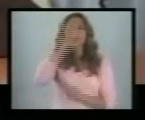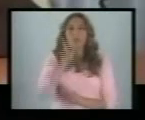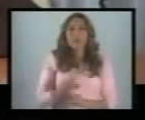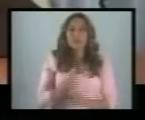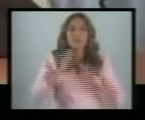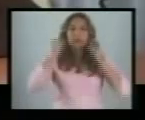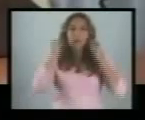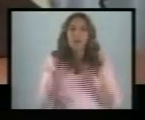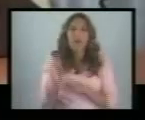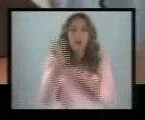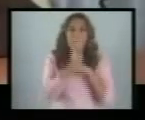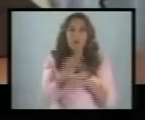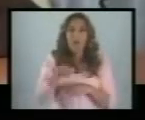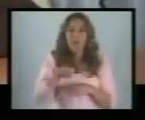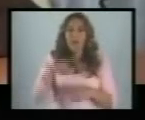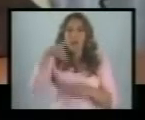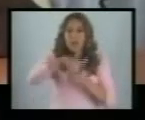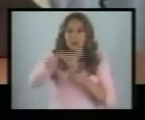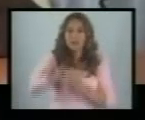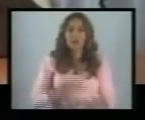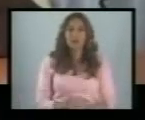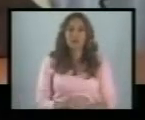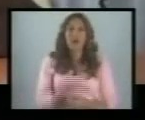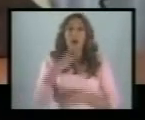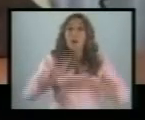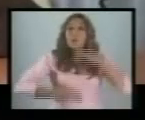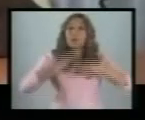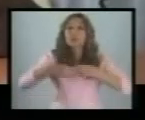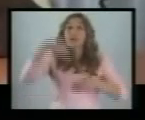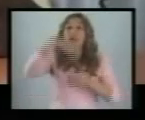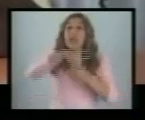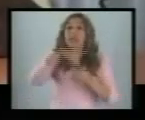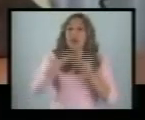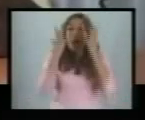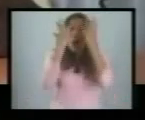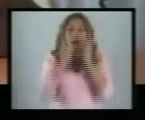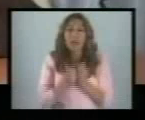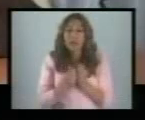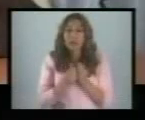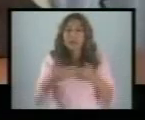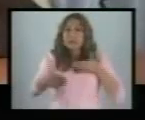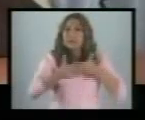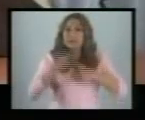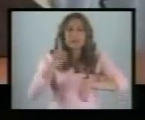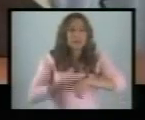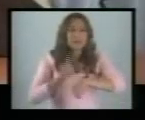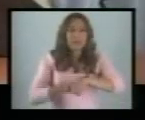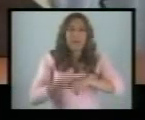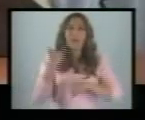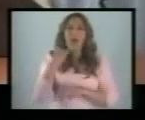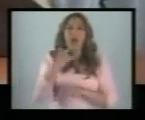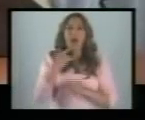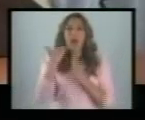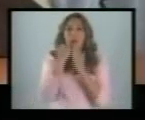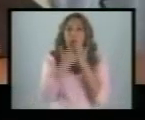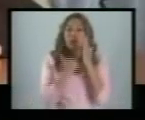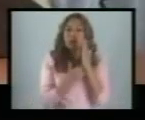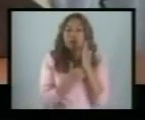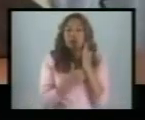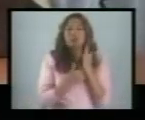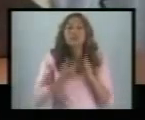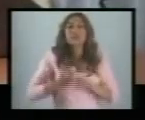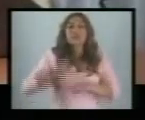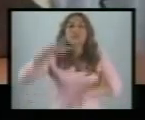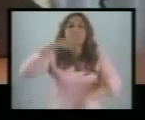y resguardo del evento. Es un proceso electoral organizado en breve tiempo y en unas condiciones en